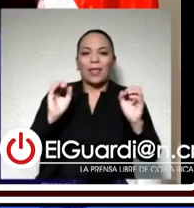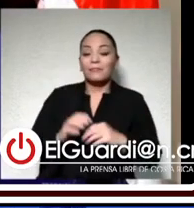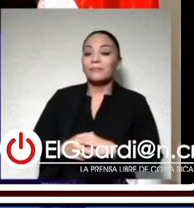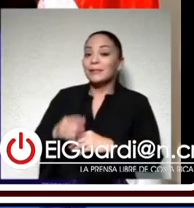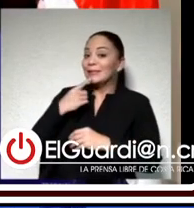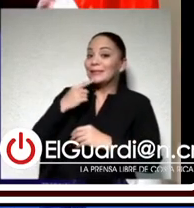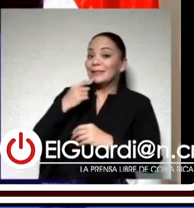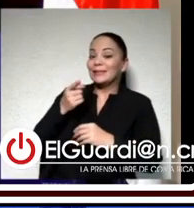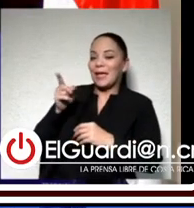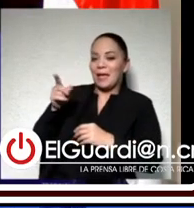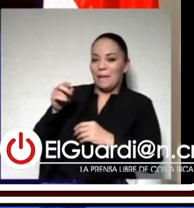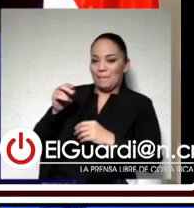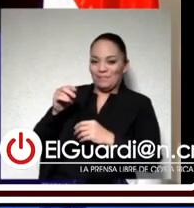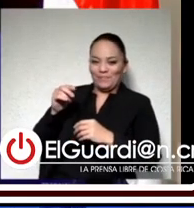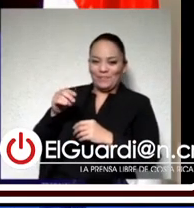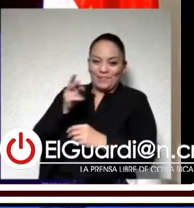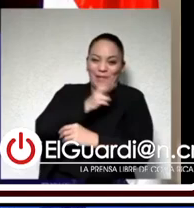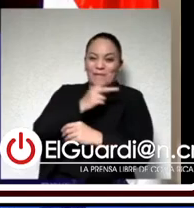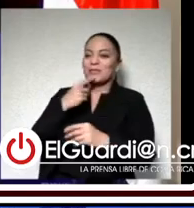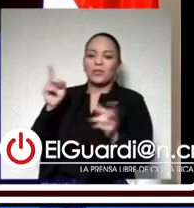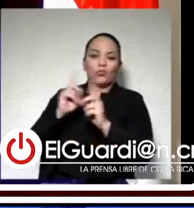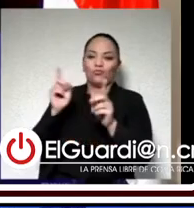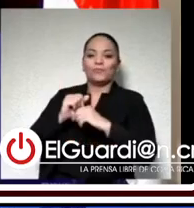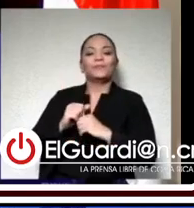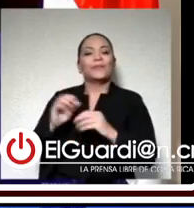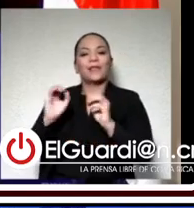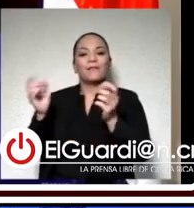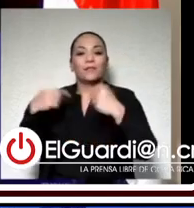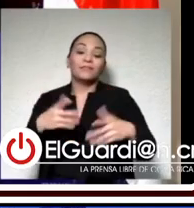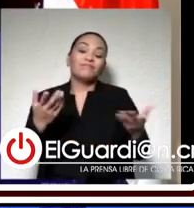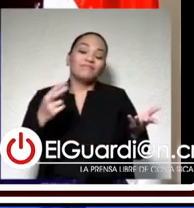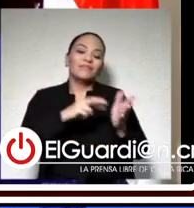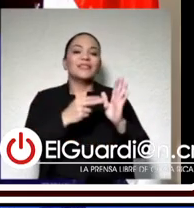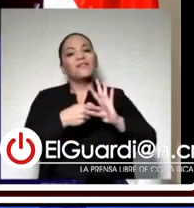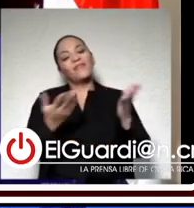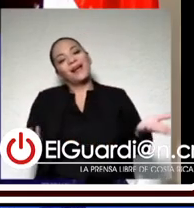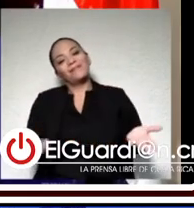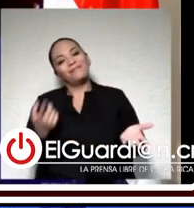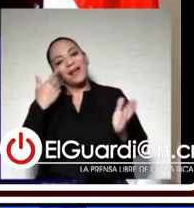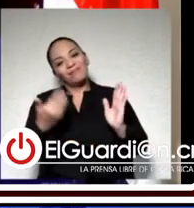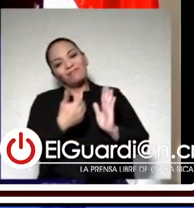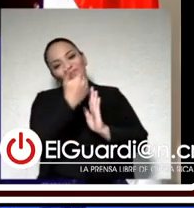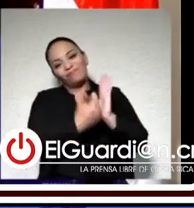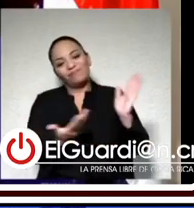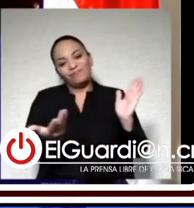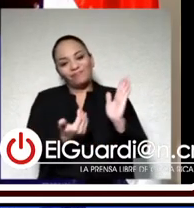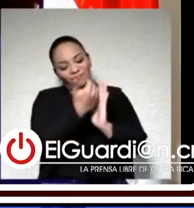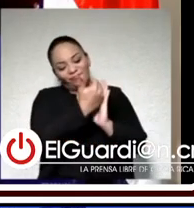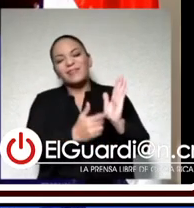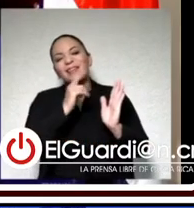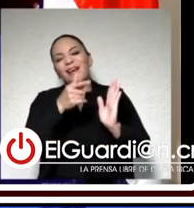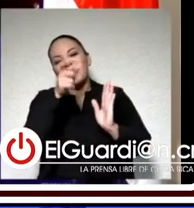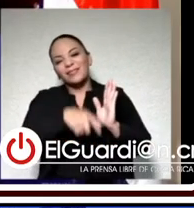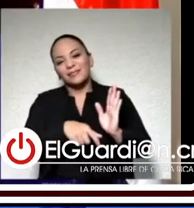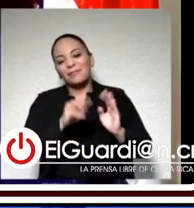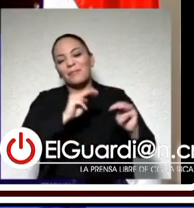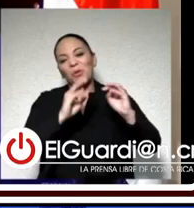solo fotógrafo. Qué hipertería. Bueno, demuestra los estándares periodísticos de ese medio.